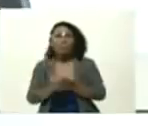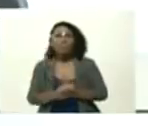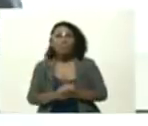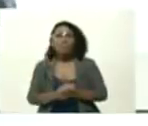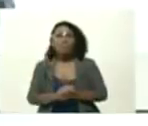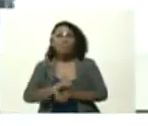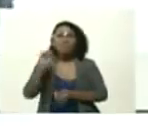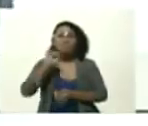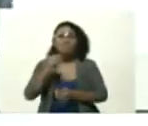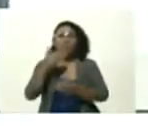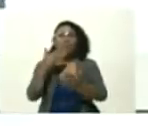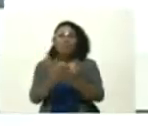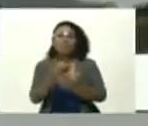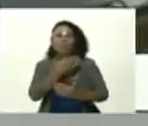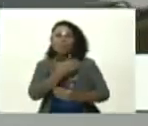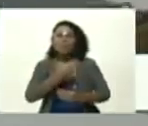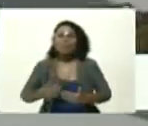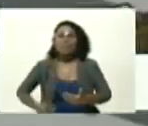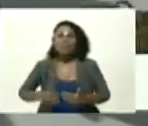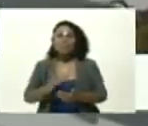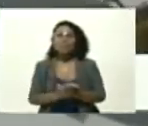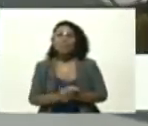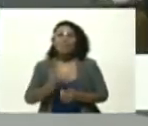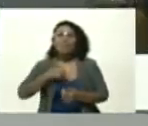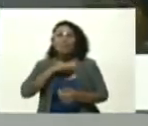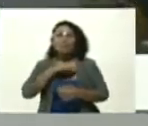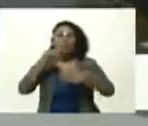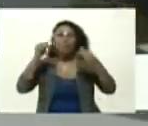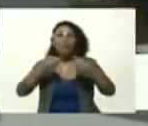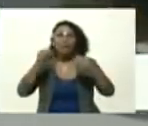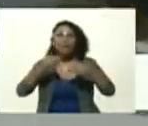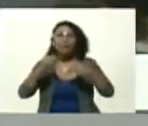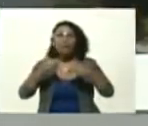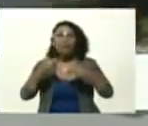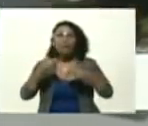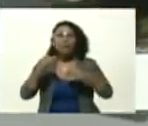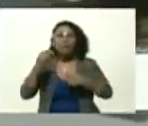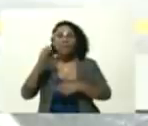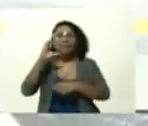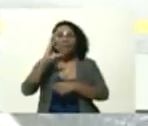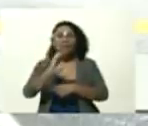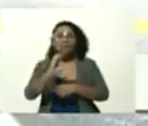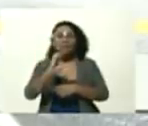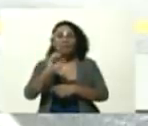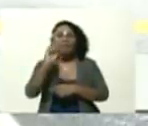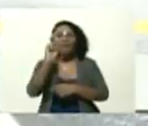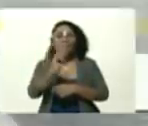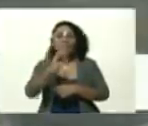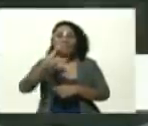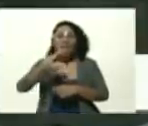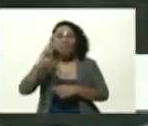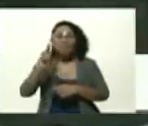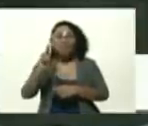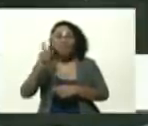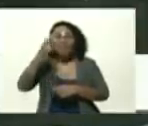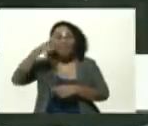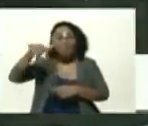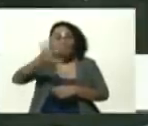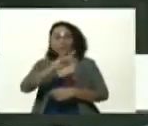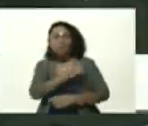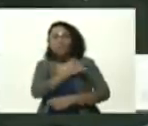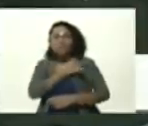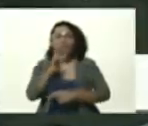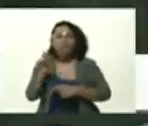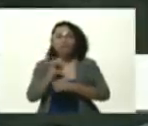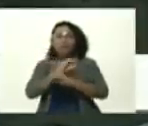Sí, gracias, presidente. Bueno, desde acá, desde la ciudad universitaria de Caracas, es declarado en el